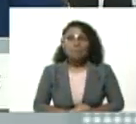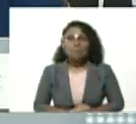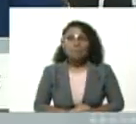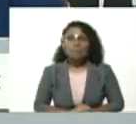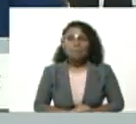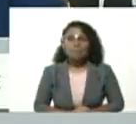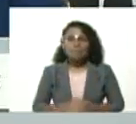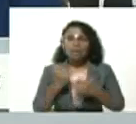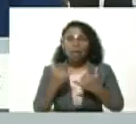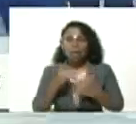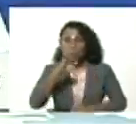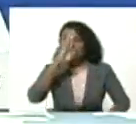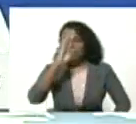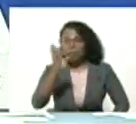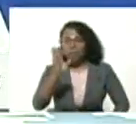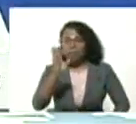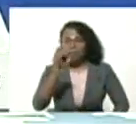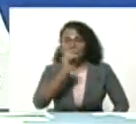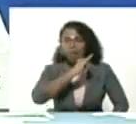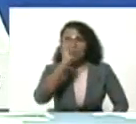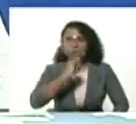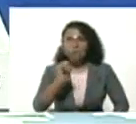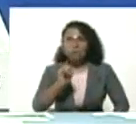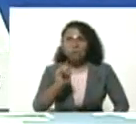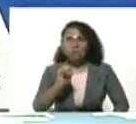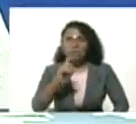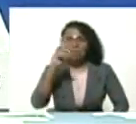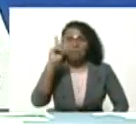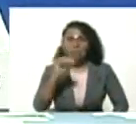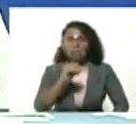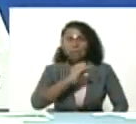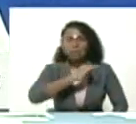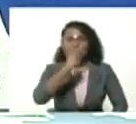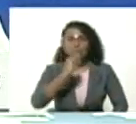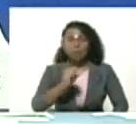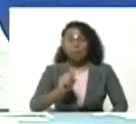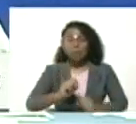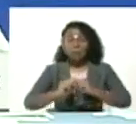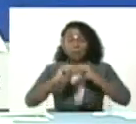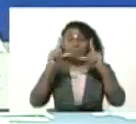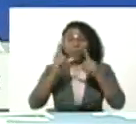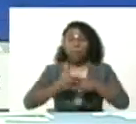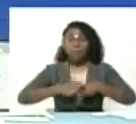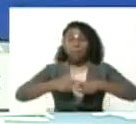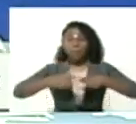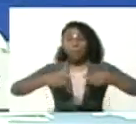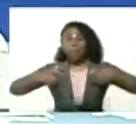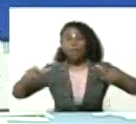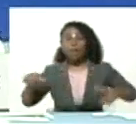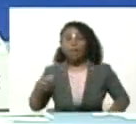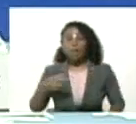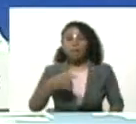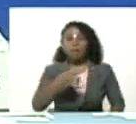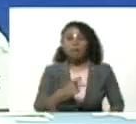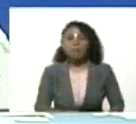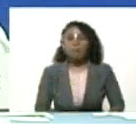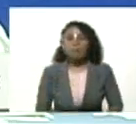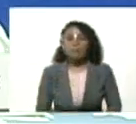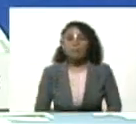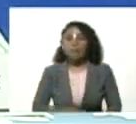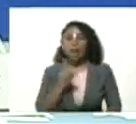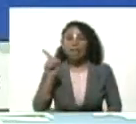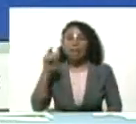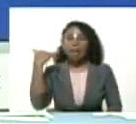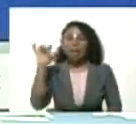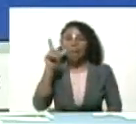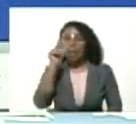Vámonos entonces directo para el Zulia. También el Zulia, impresionante cómo crecieron los ríos. Allá está